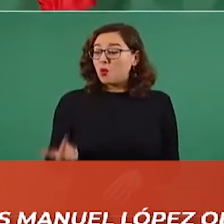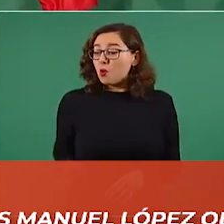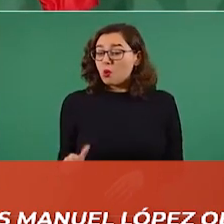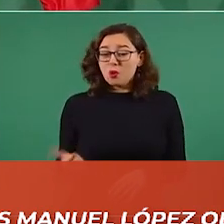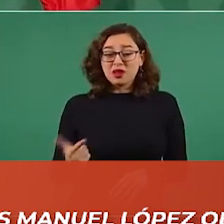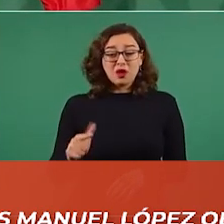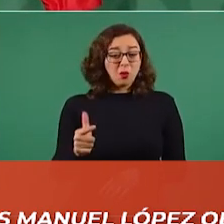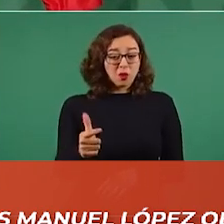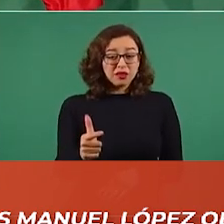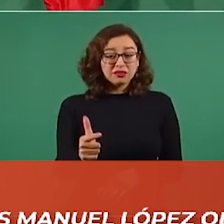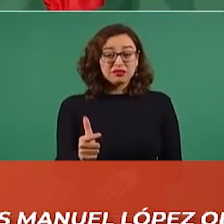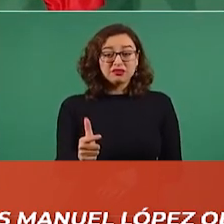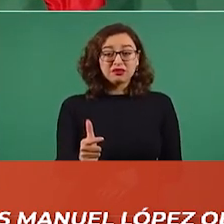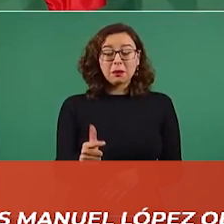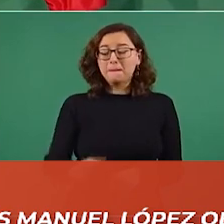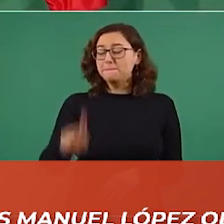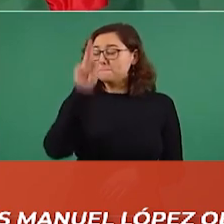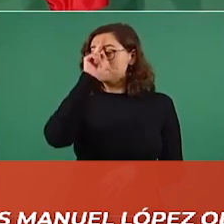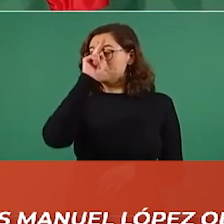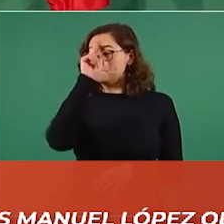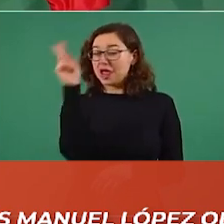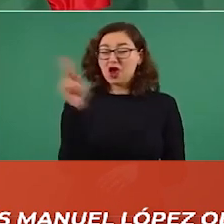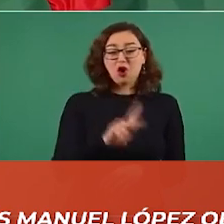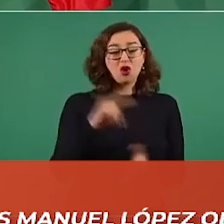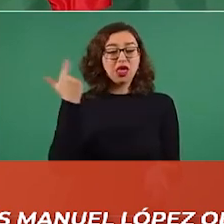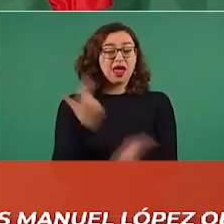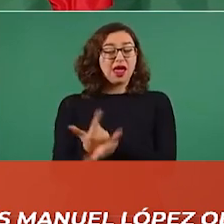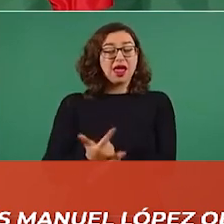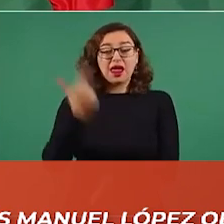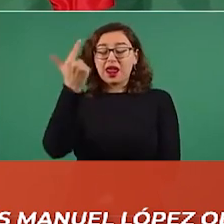estados con más violencia